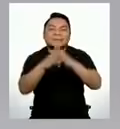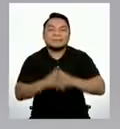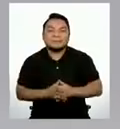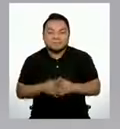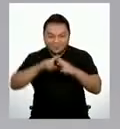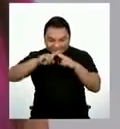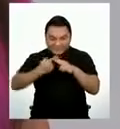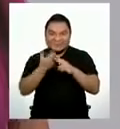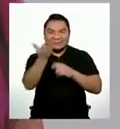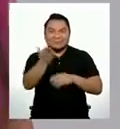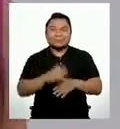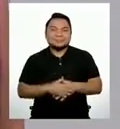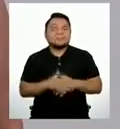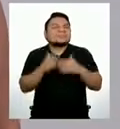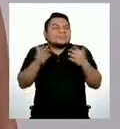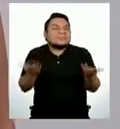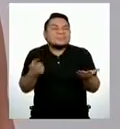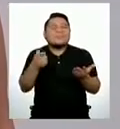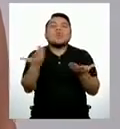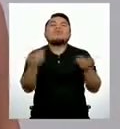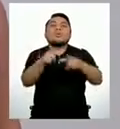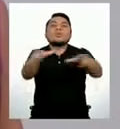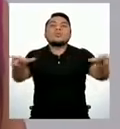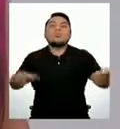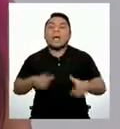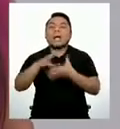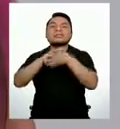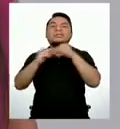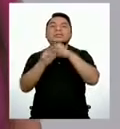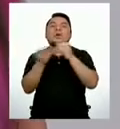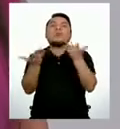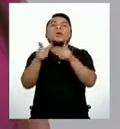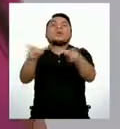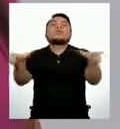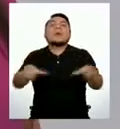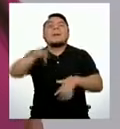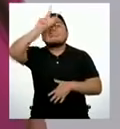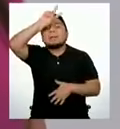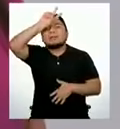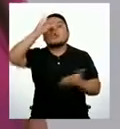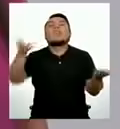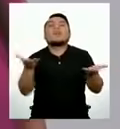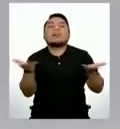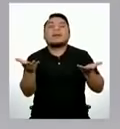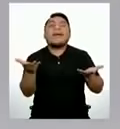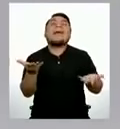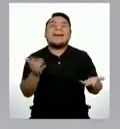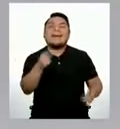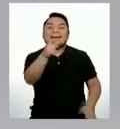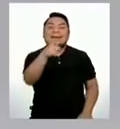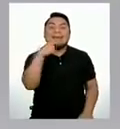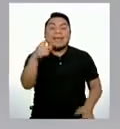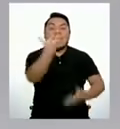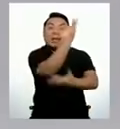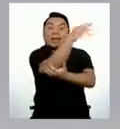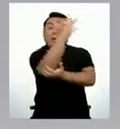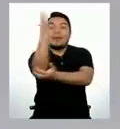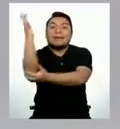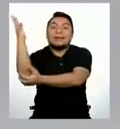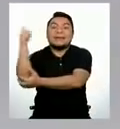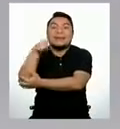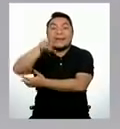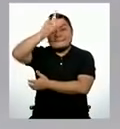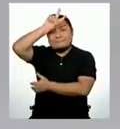Empecemos. ¿En qué parte del Perú se desarrolla esta historia? Así es. Se desarrolla en la selva del Perú.